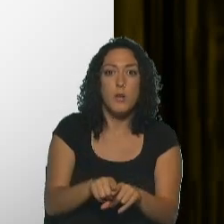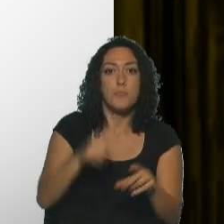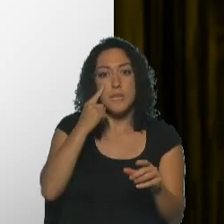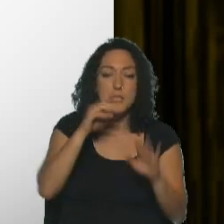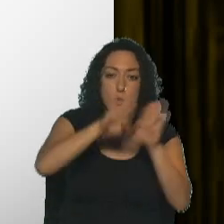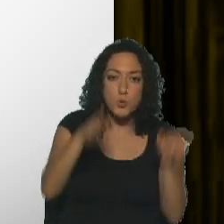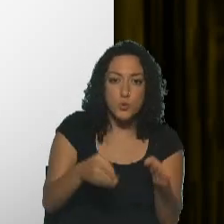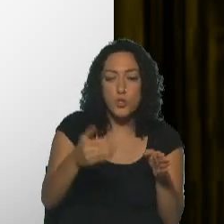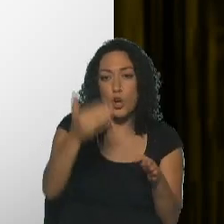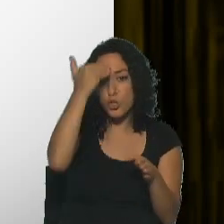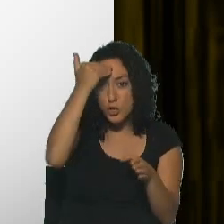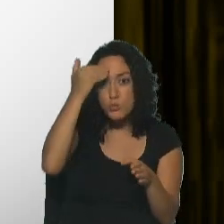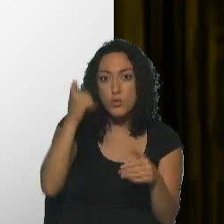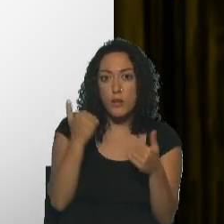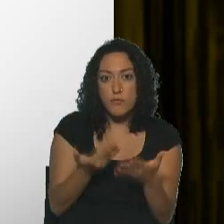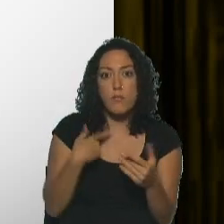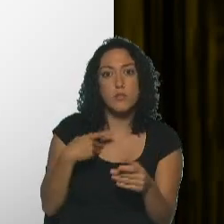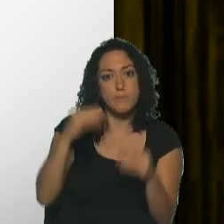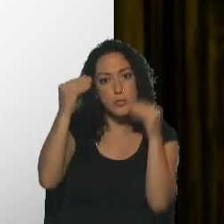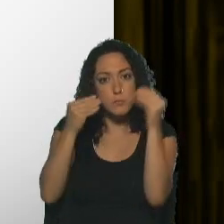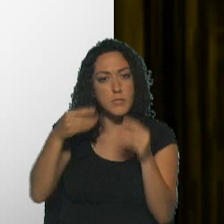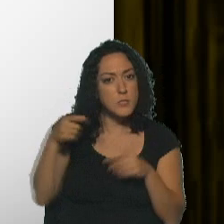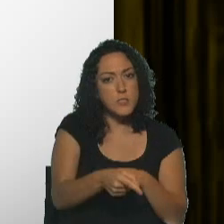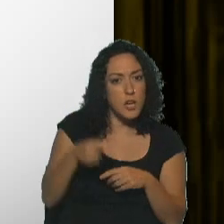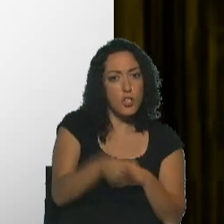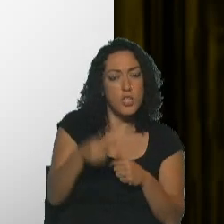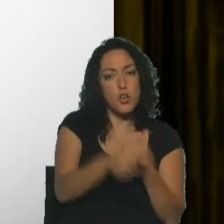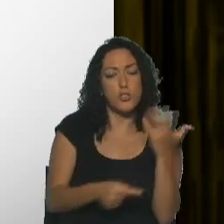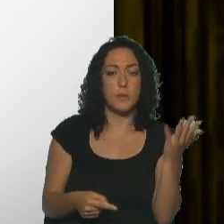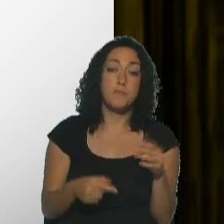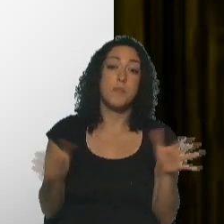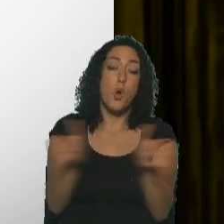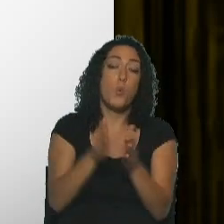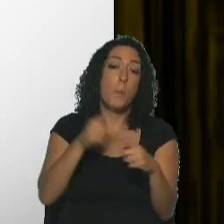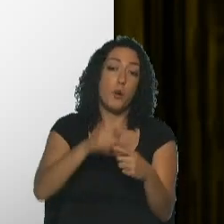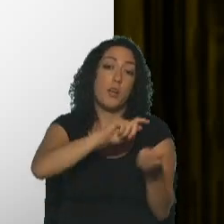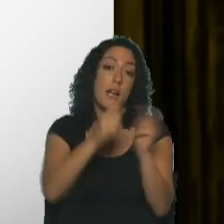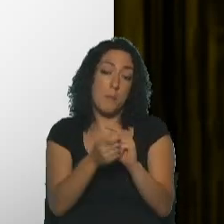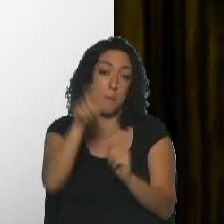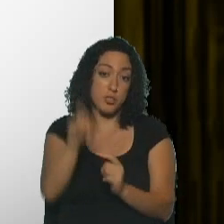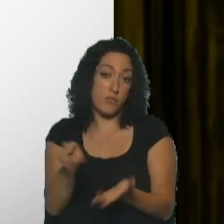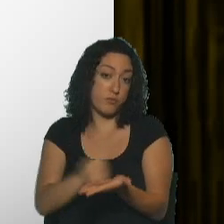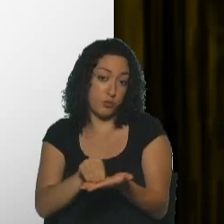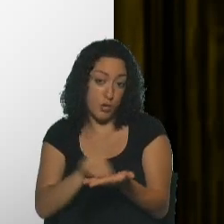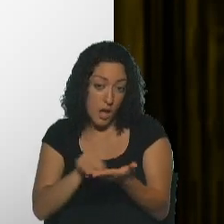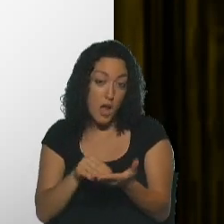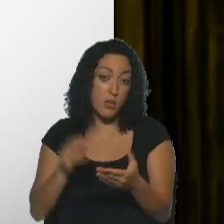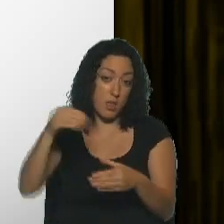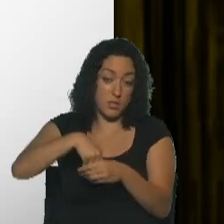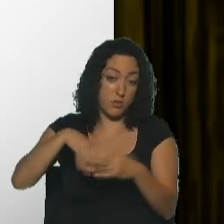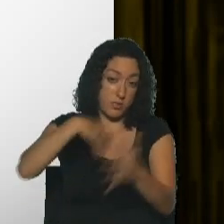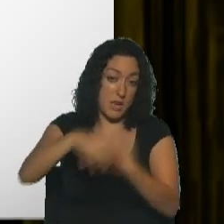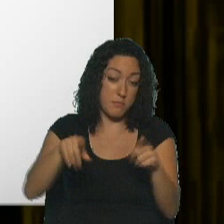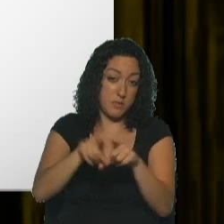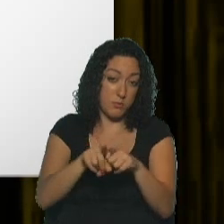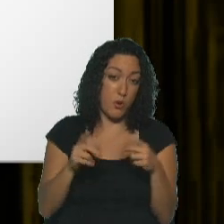las instituciones de la Constitución. Bueno, esto y otro más. Juntos por el Cambio, que tiene uno de sus funcionarios envuelto en el escándalo por el viaje a